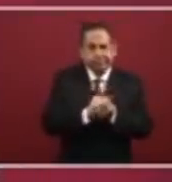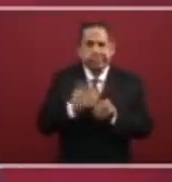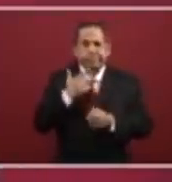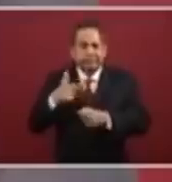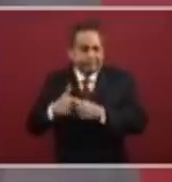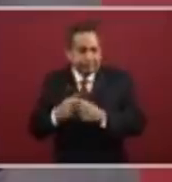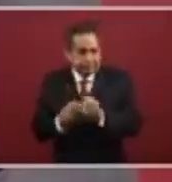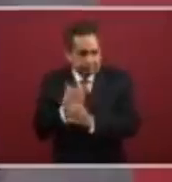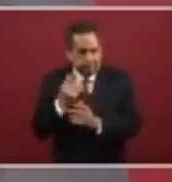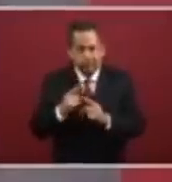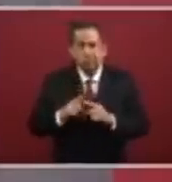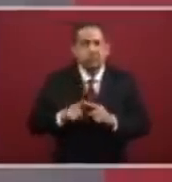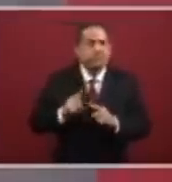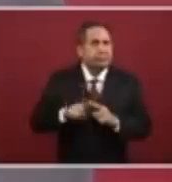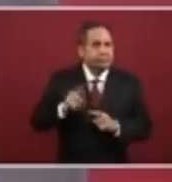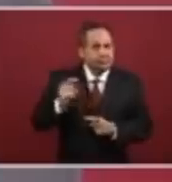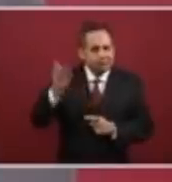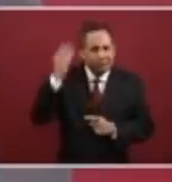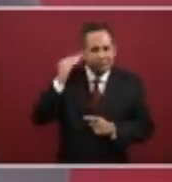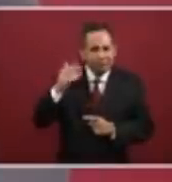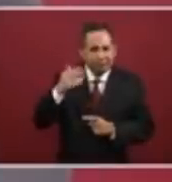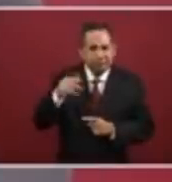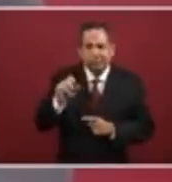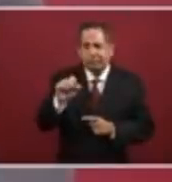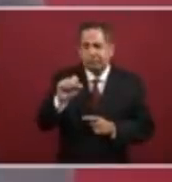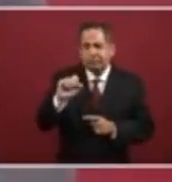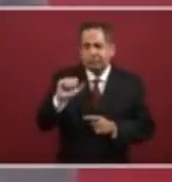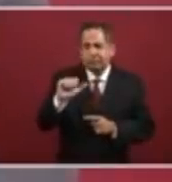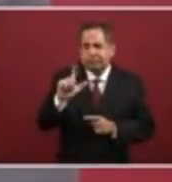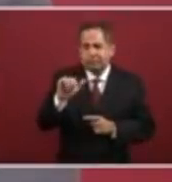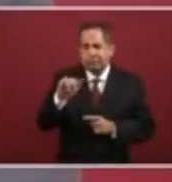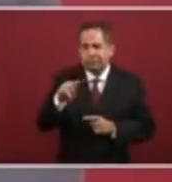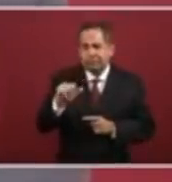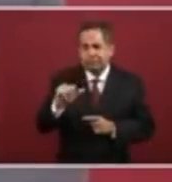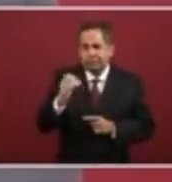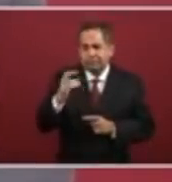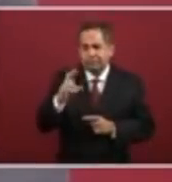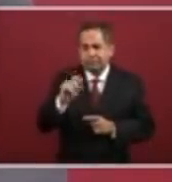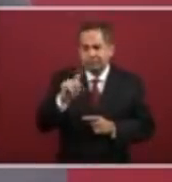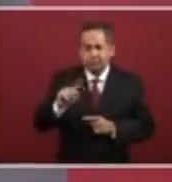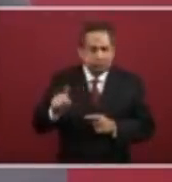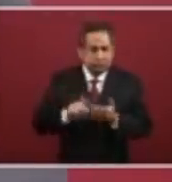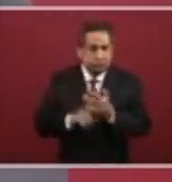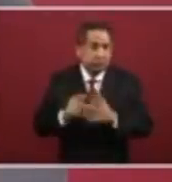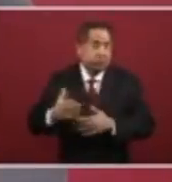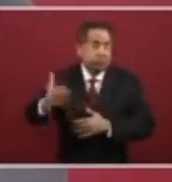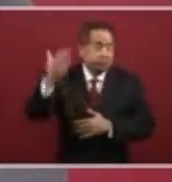fue la de Salina Cruz hace 40